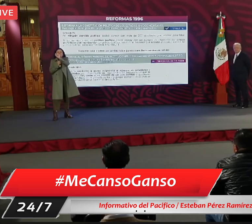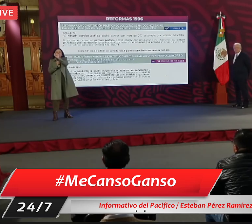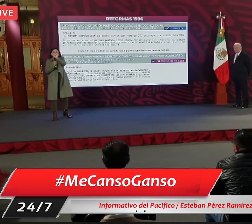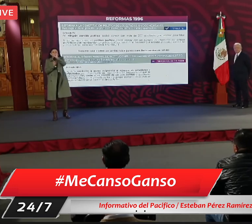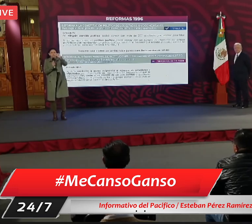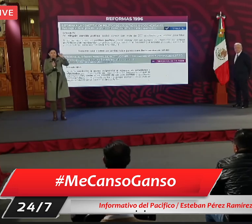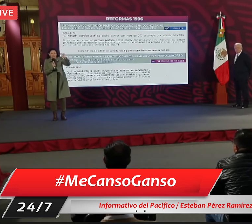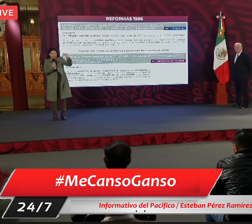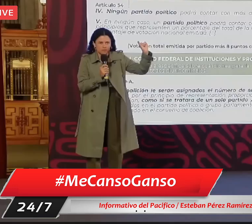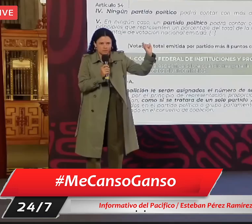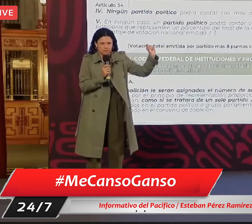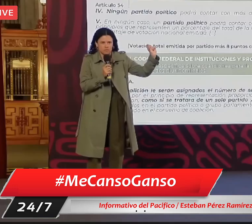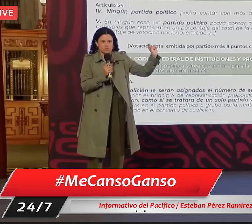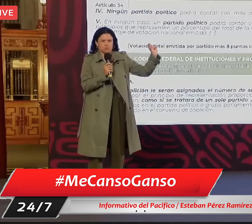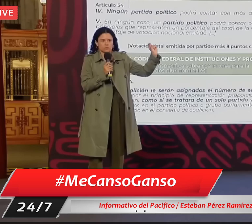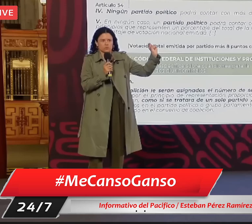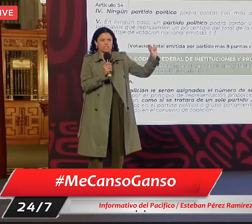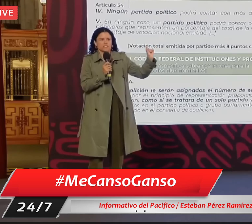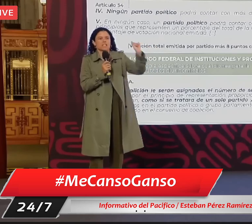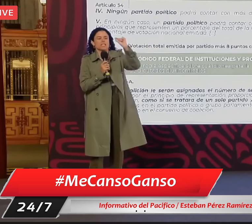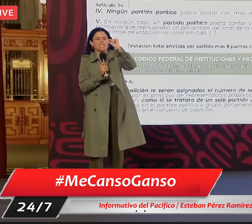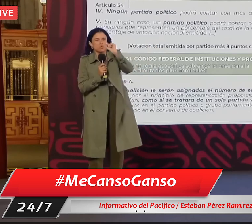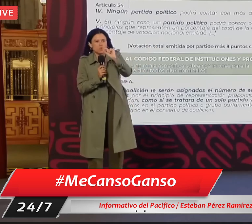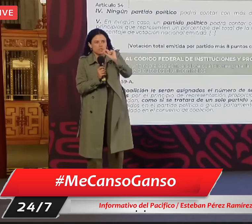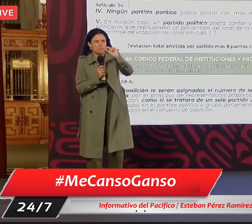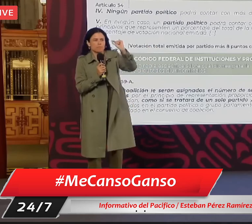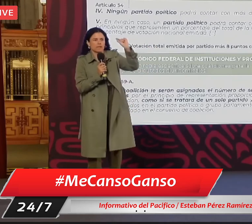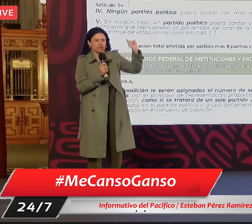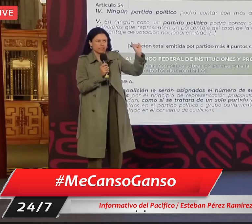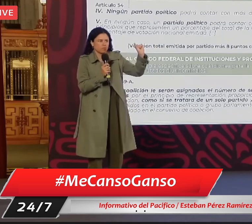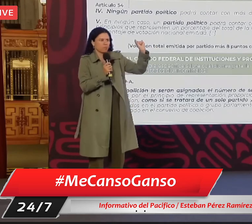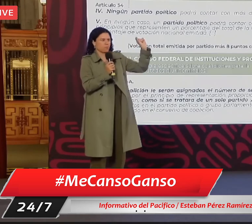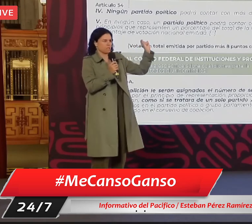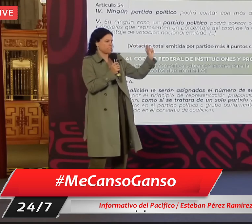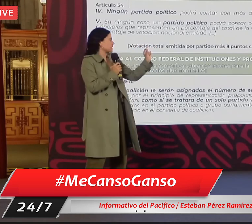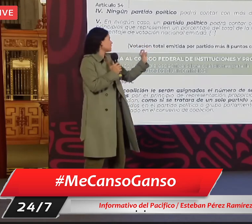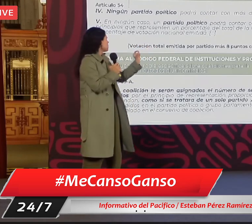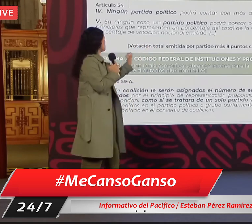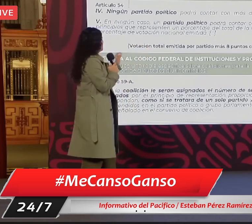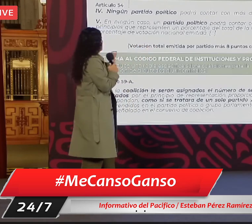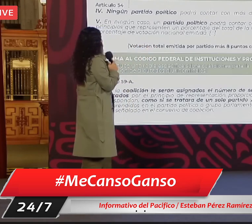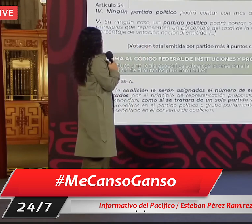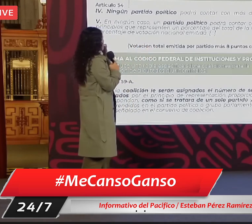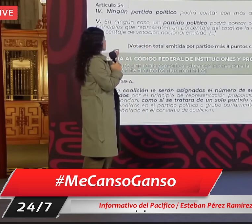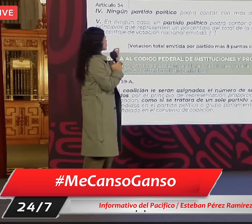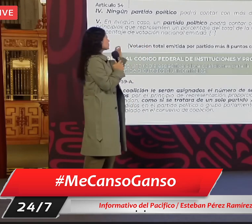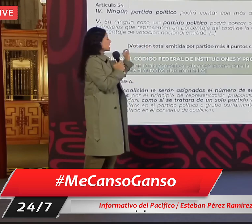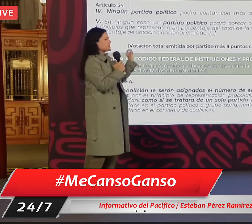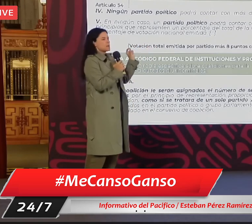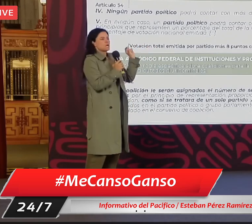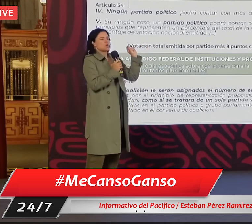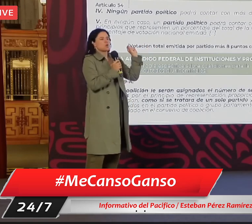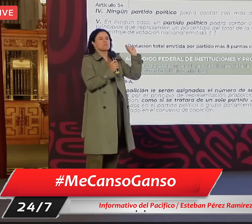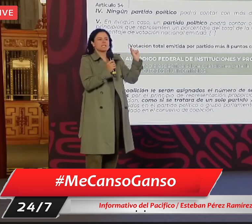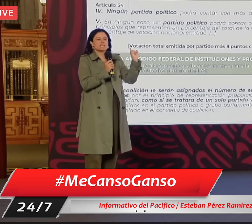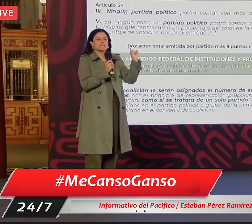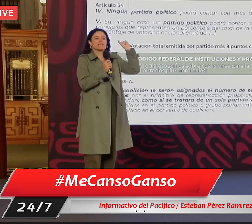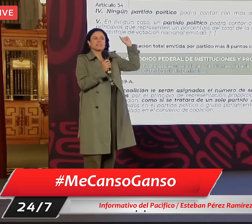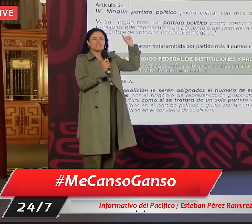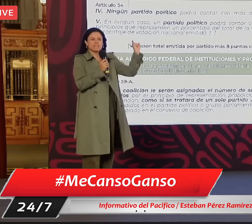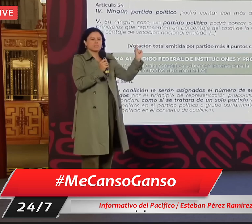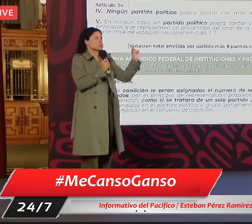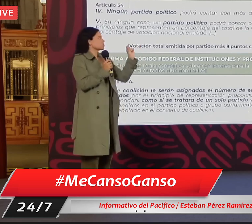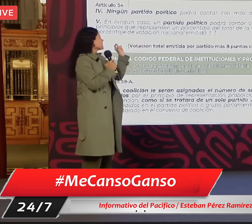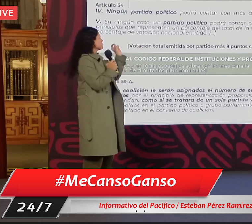y literalmente la Constitución dice, ningún partido político podrá contar con más